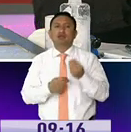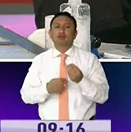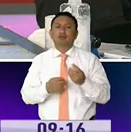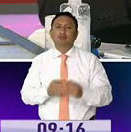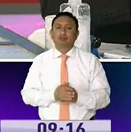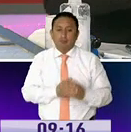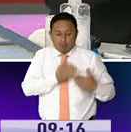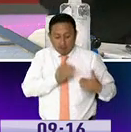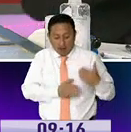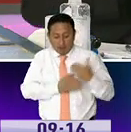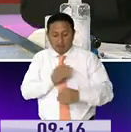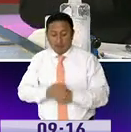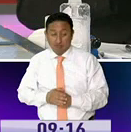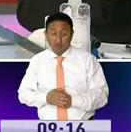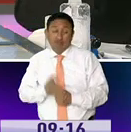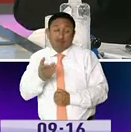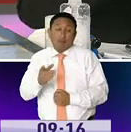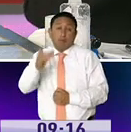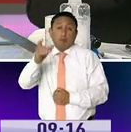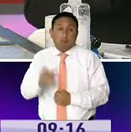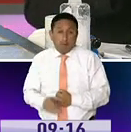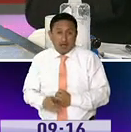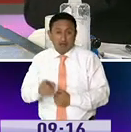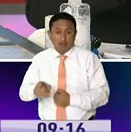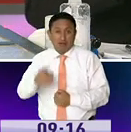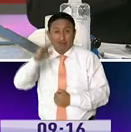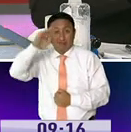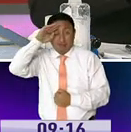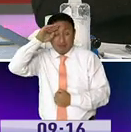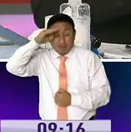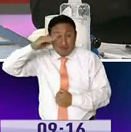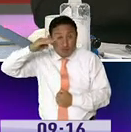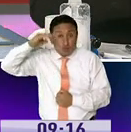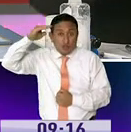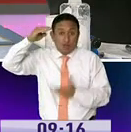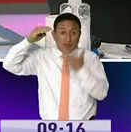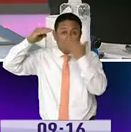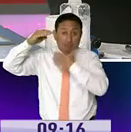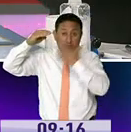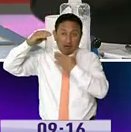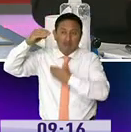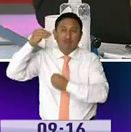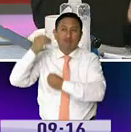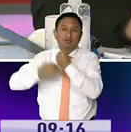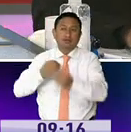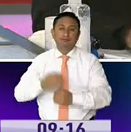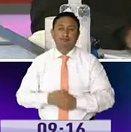realizan? Y en caso de encontrar una persona que tiene la temperatura elevada, ¿cuáles son los procesos?